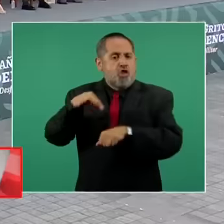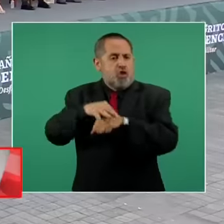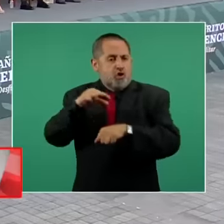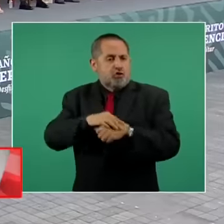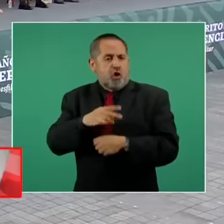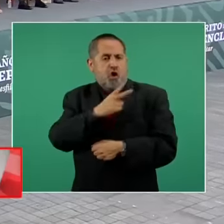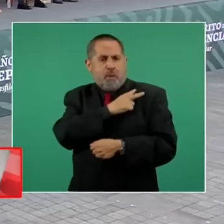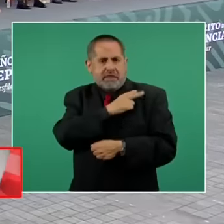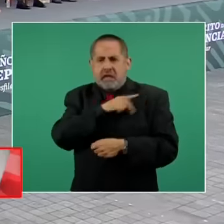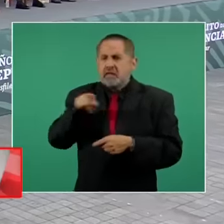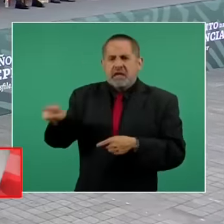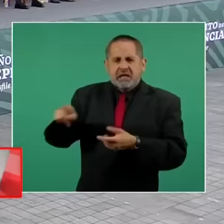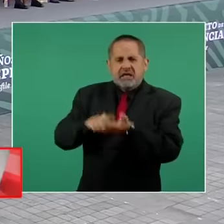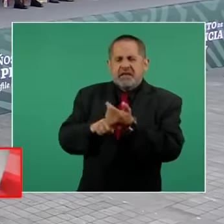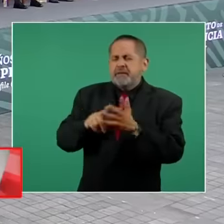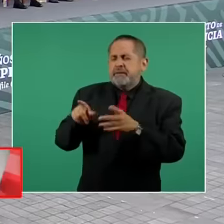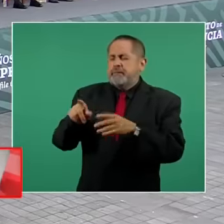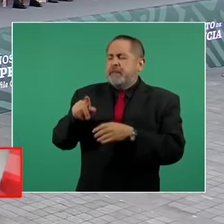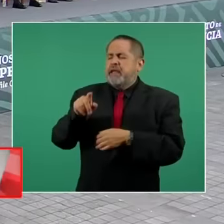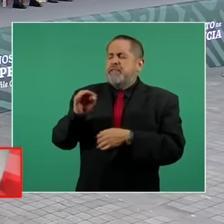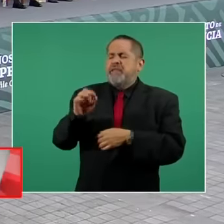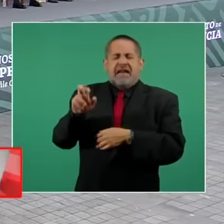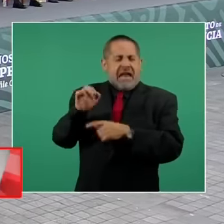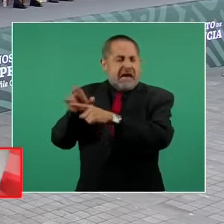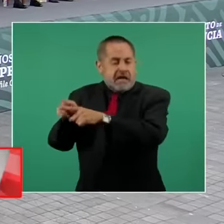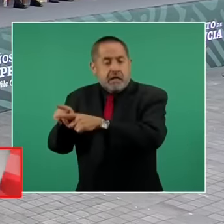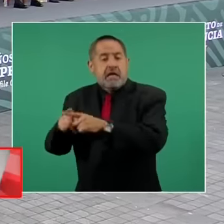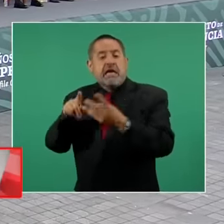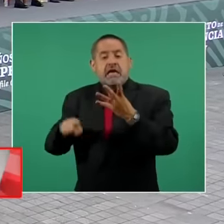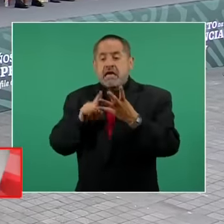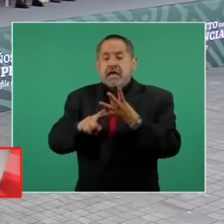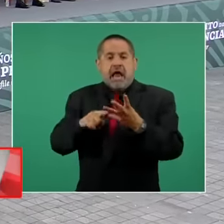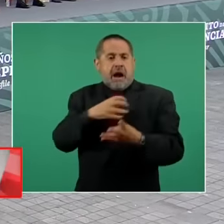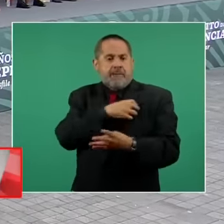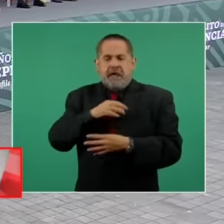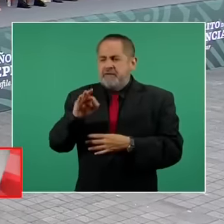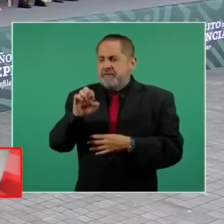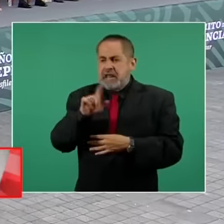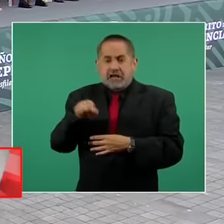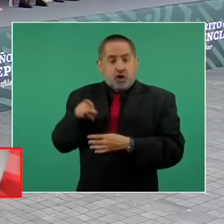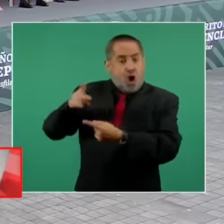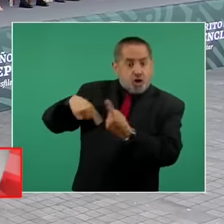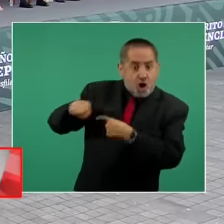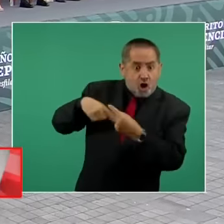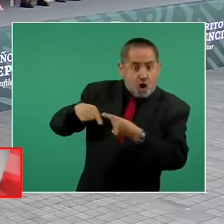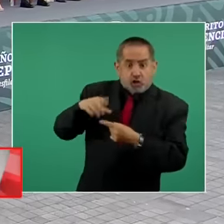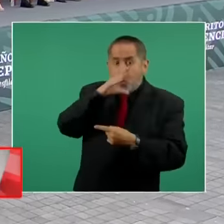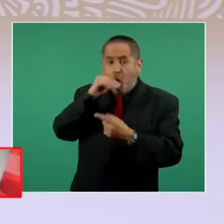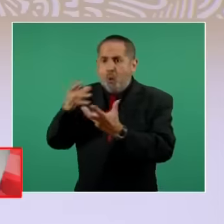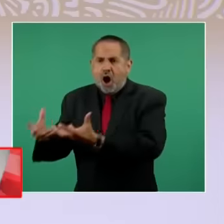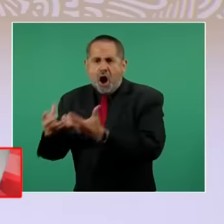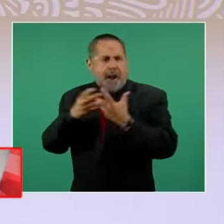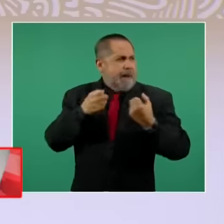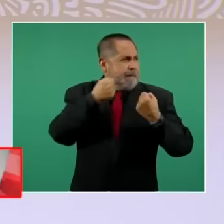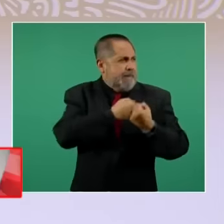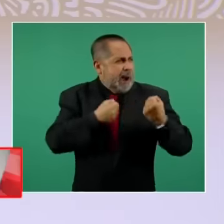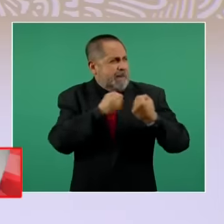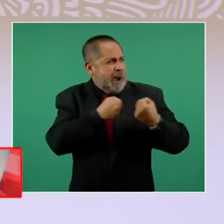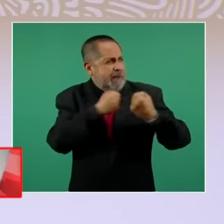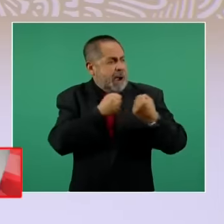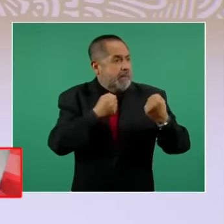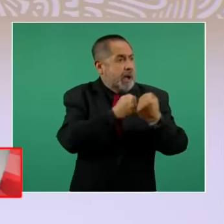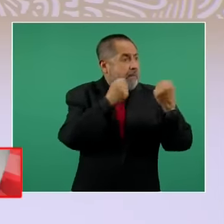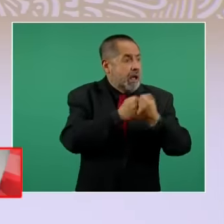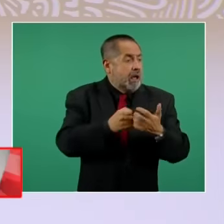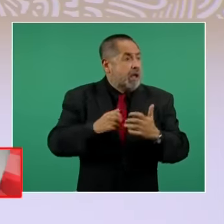Rafael Arrilados Jiménez Ferrer y el capitán Félix Aguirre. Todos regresarían a Cuba al comenzar la guerra